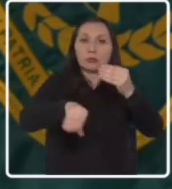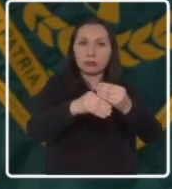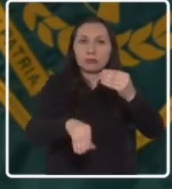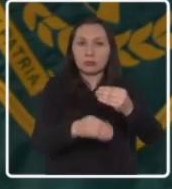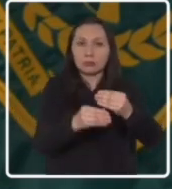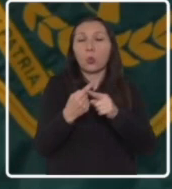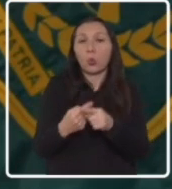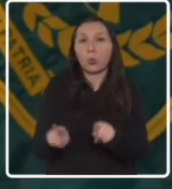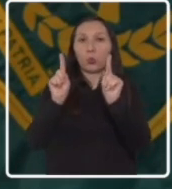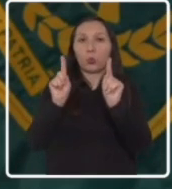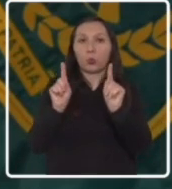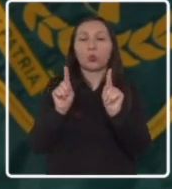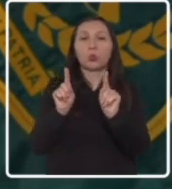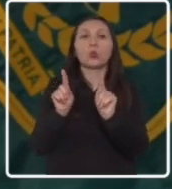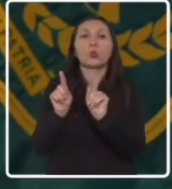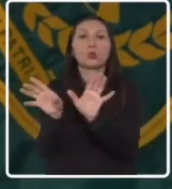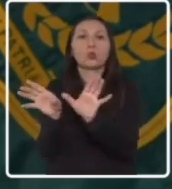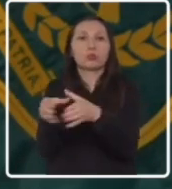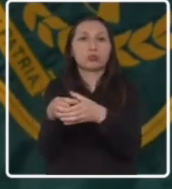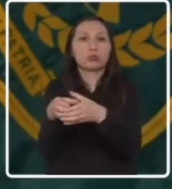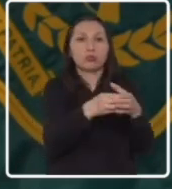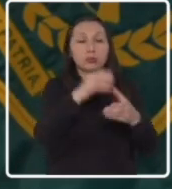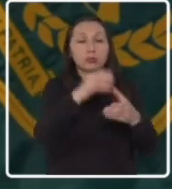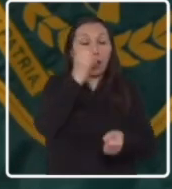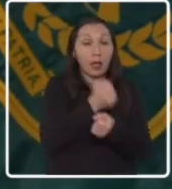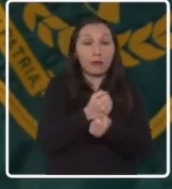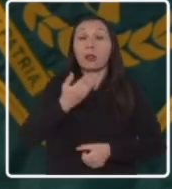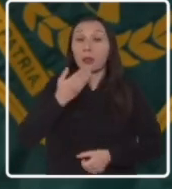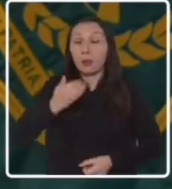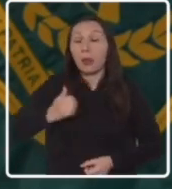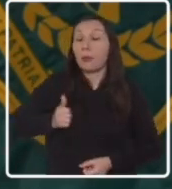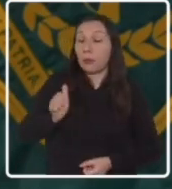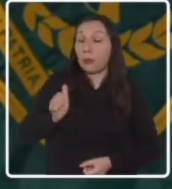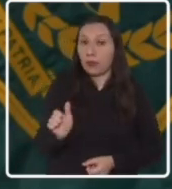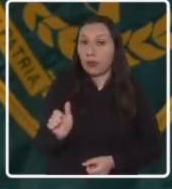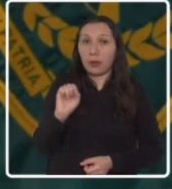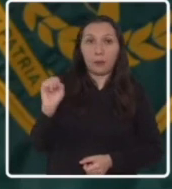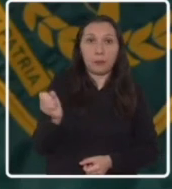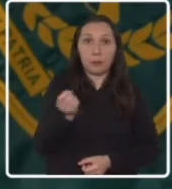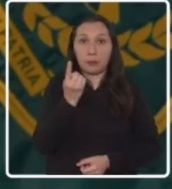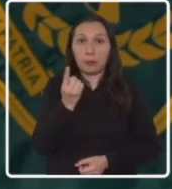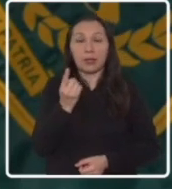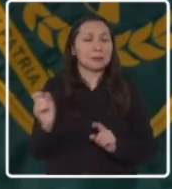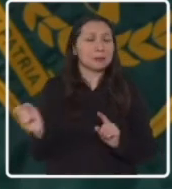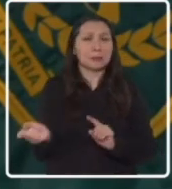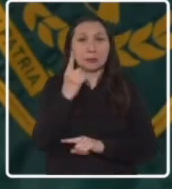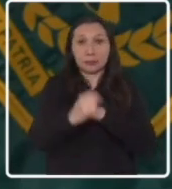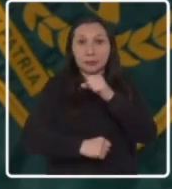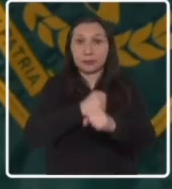otros, unidades, tanto de carabineros como de la PDI. En una primera instancia, para el primer